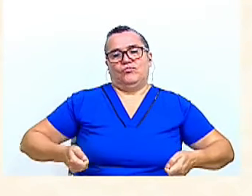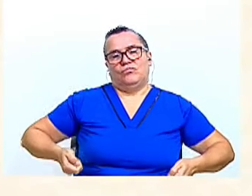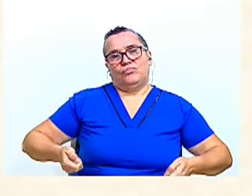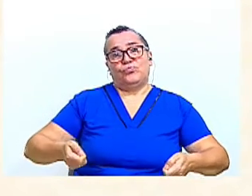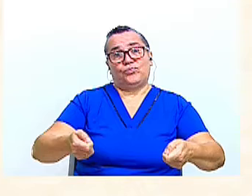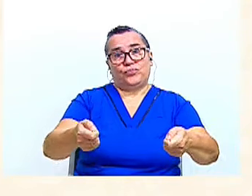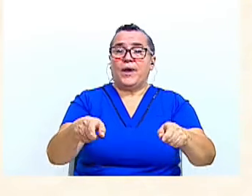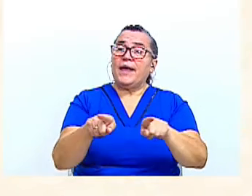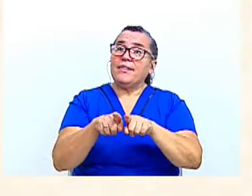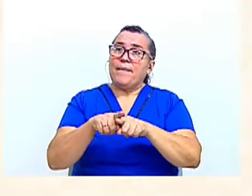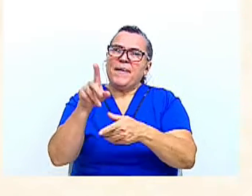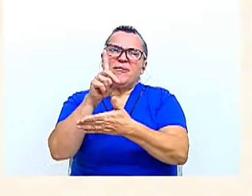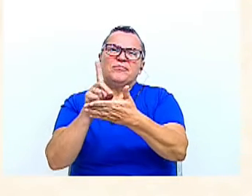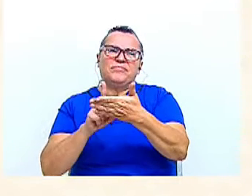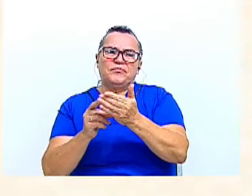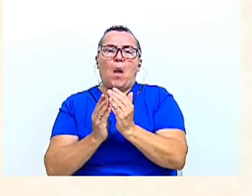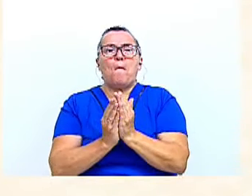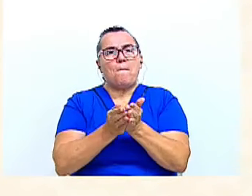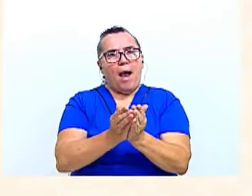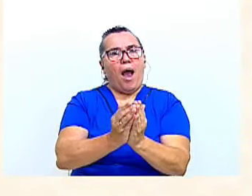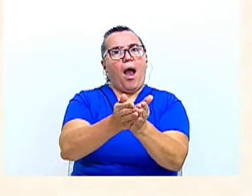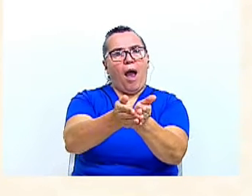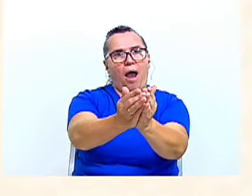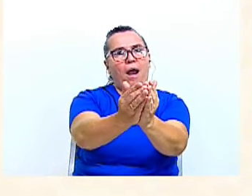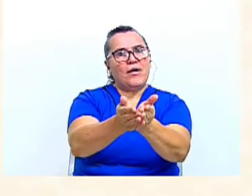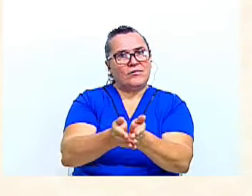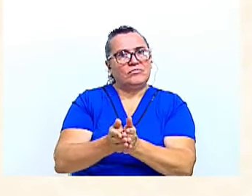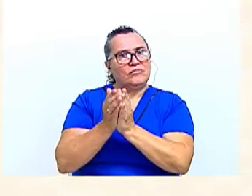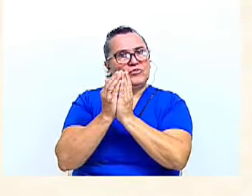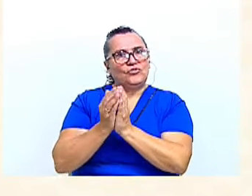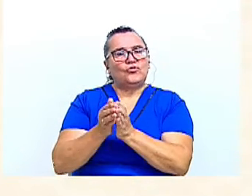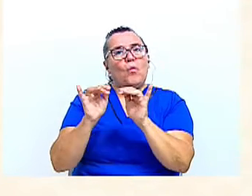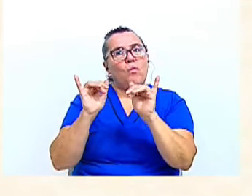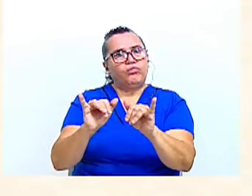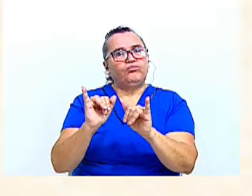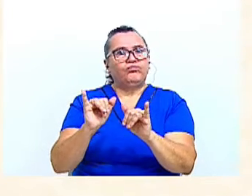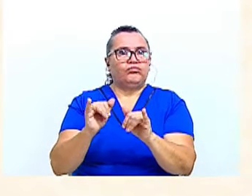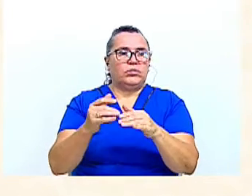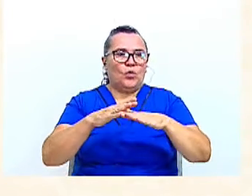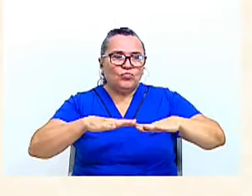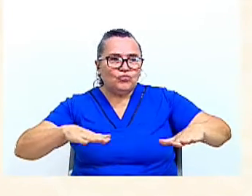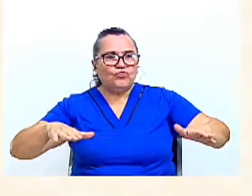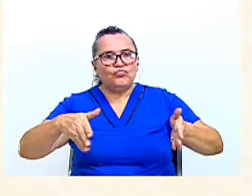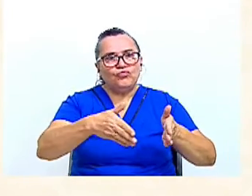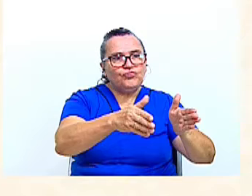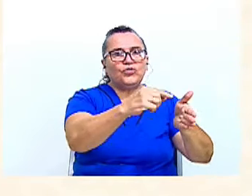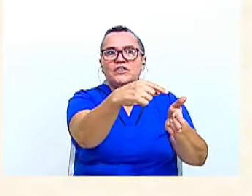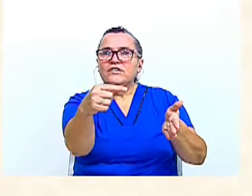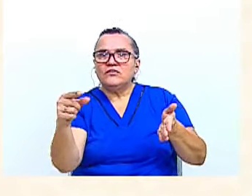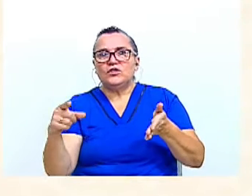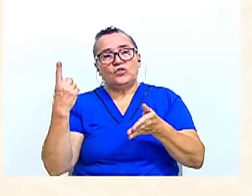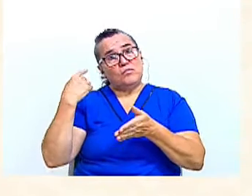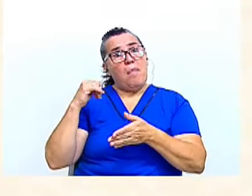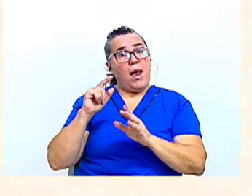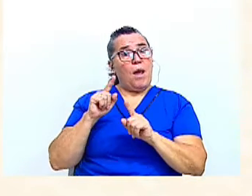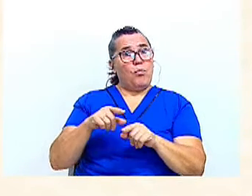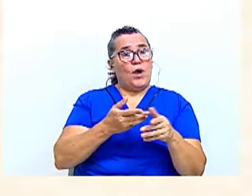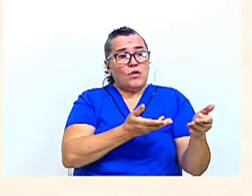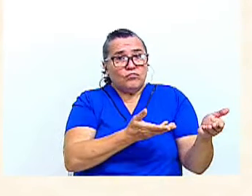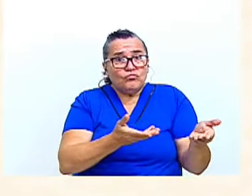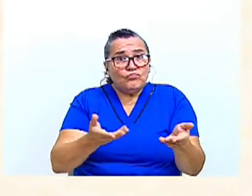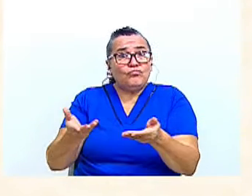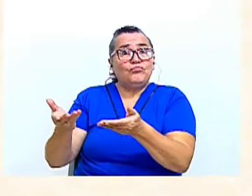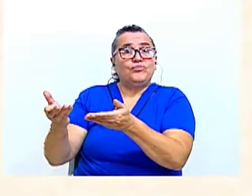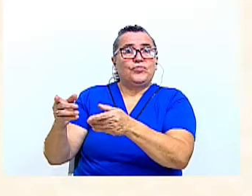también diseñaron barcas fluviales que se colocaban pues en los canales, en los ríos, para poder también